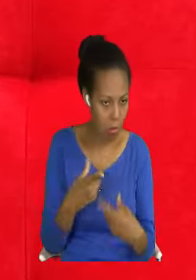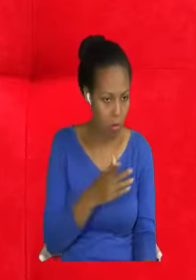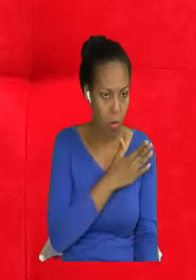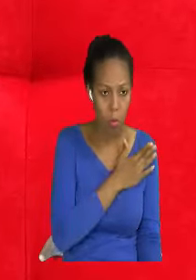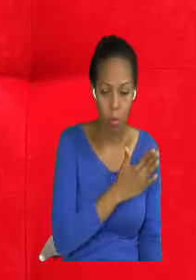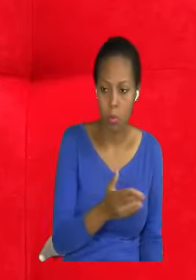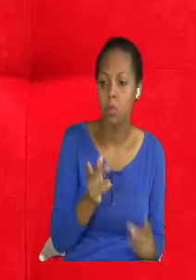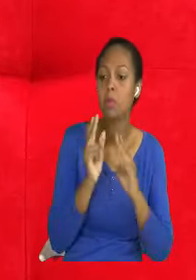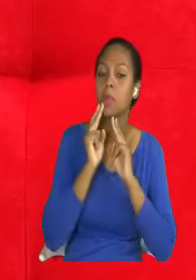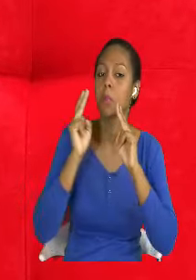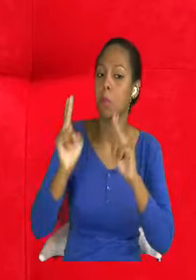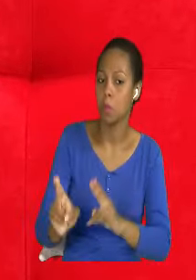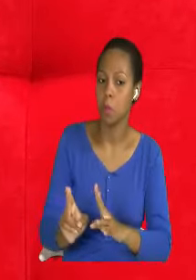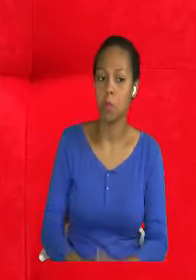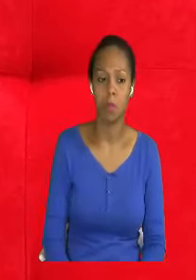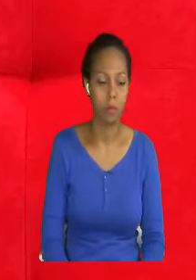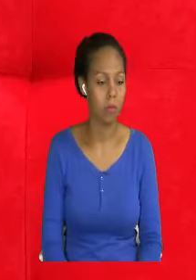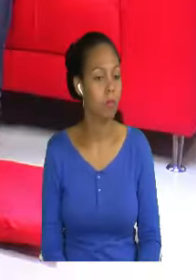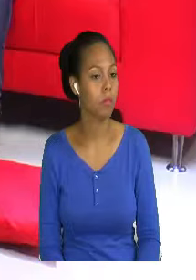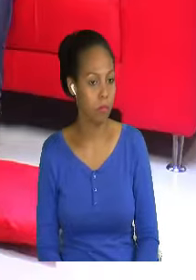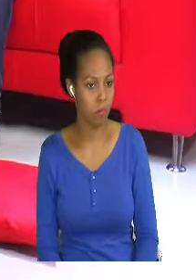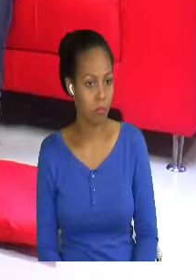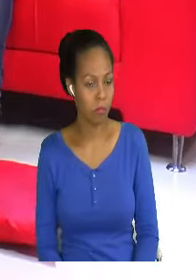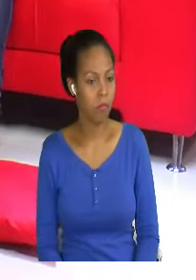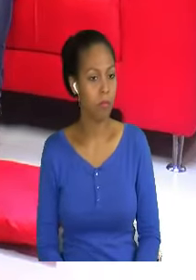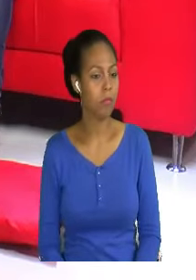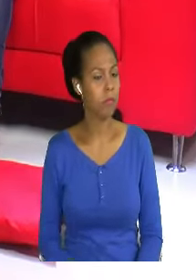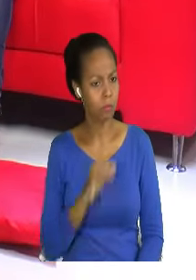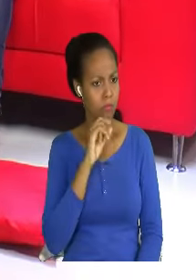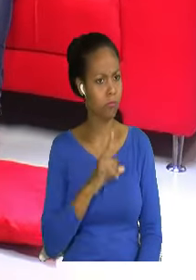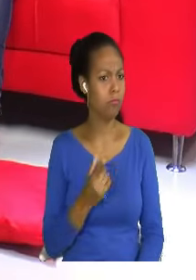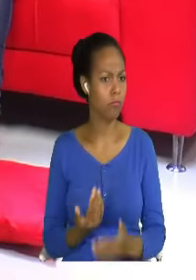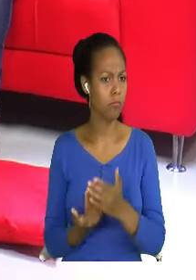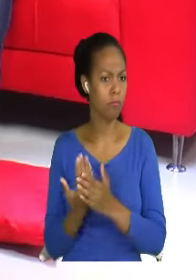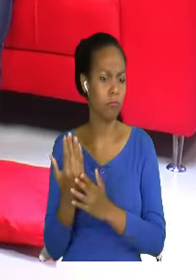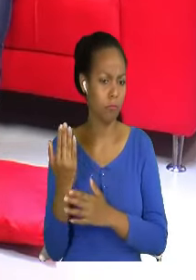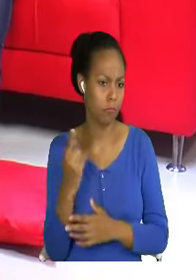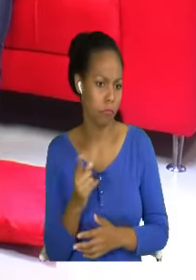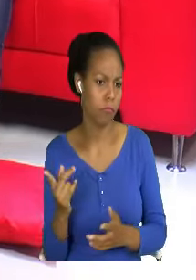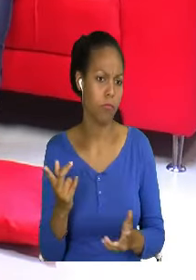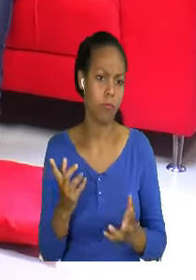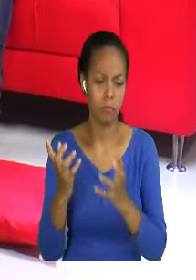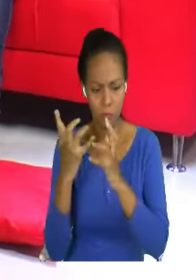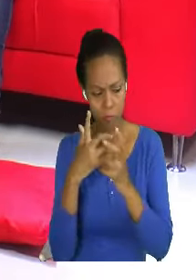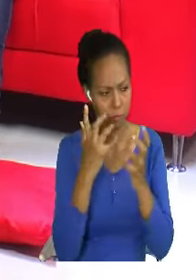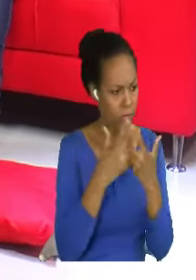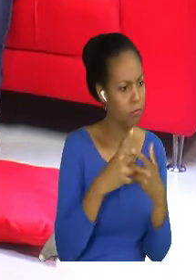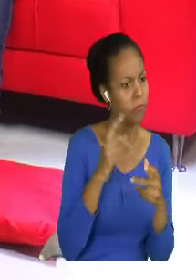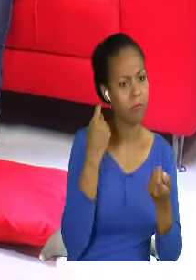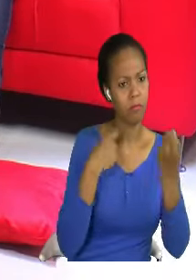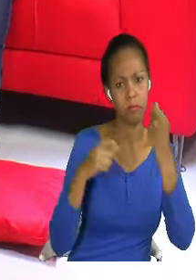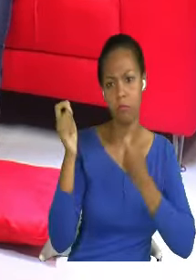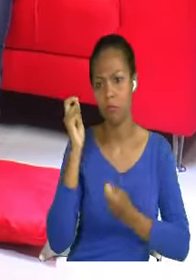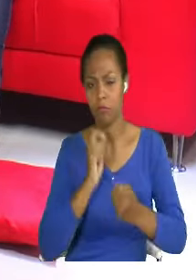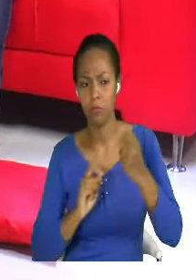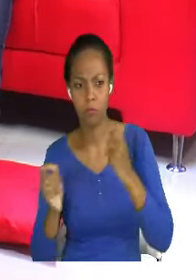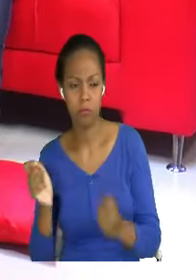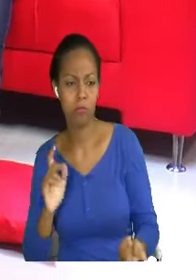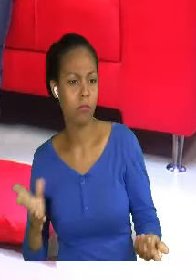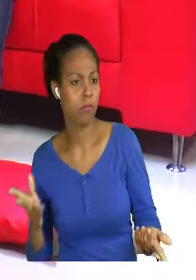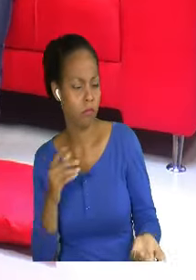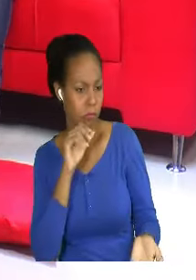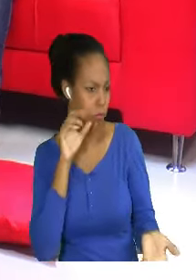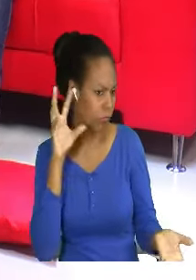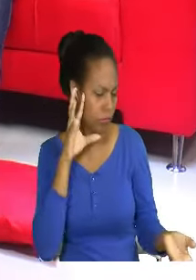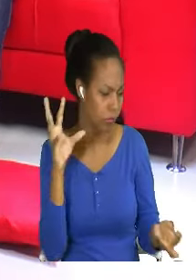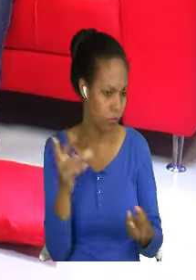ahí. Luisa, yo quiero que, bueno, además de la tienda, ¿cómo inicia esta pasión tuya de los negocios, de la empresa? Porque aparte de esta